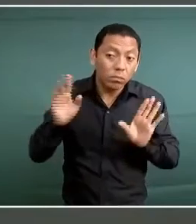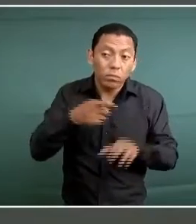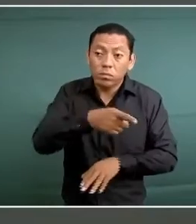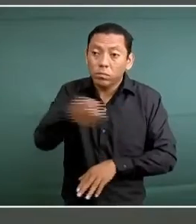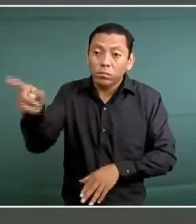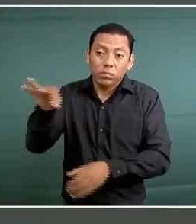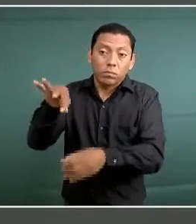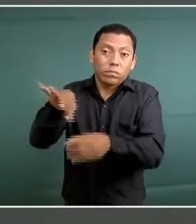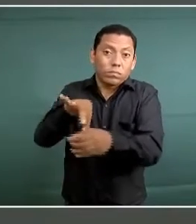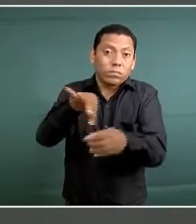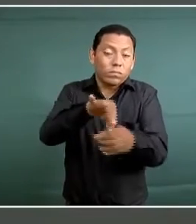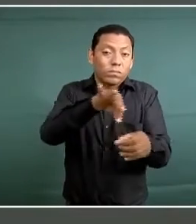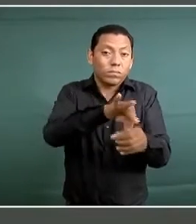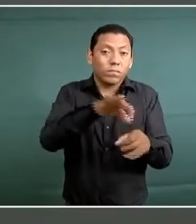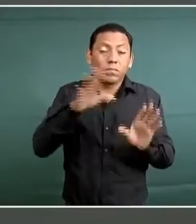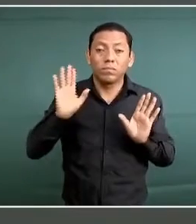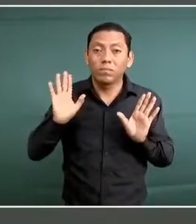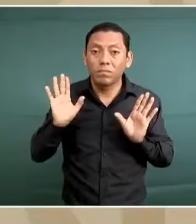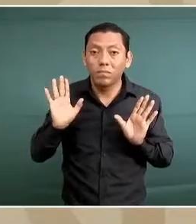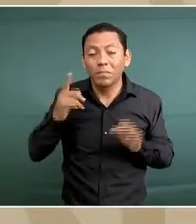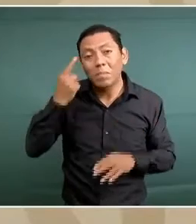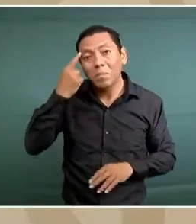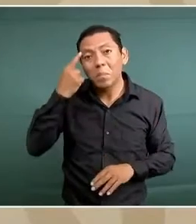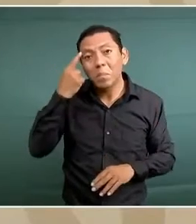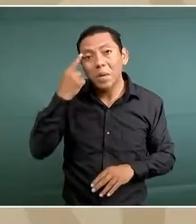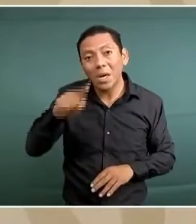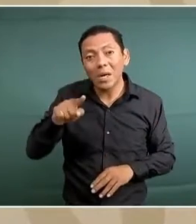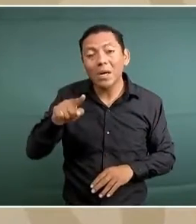para que se